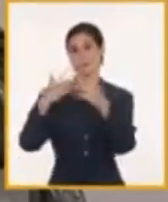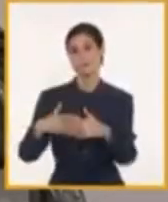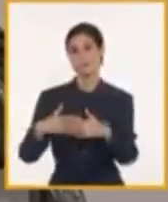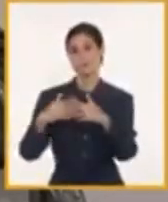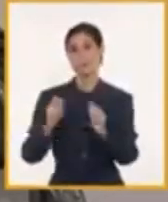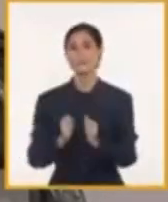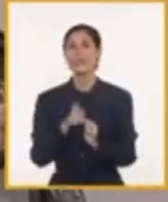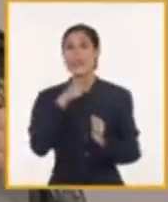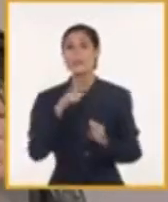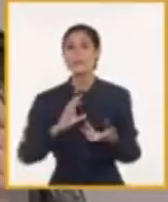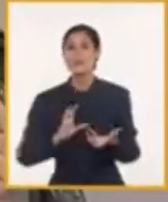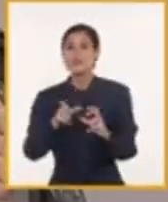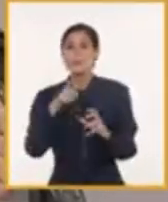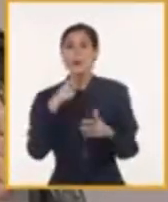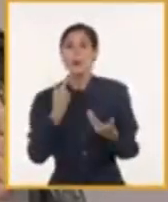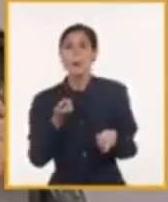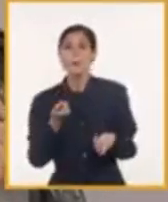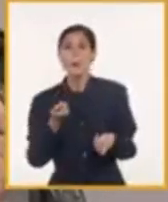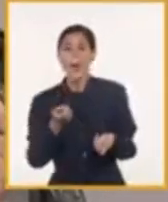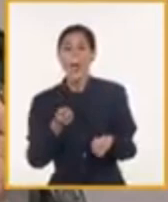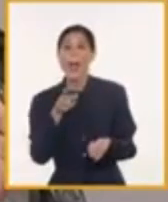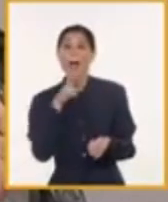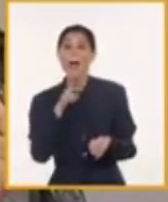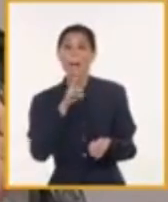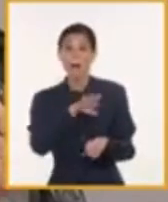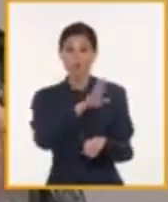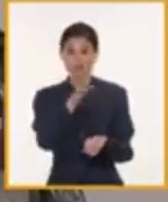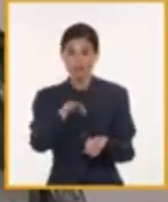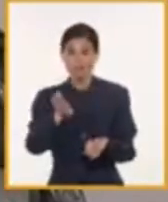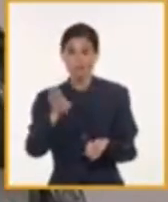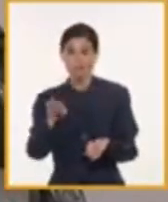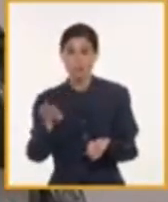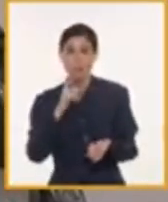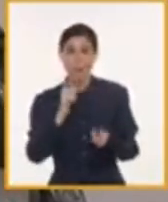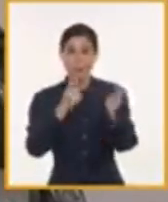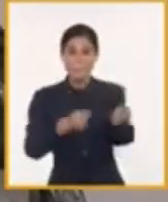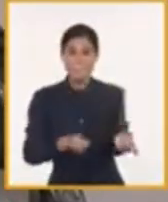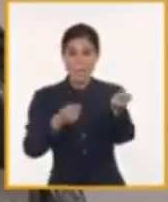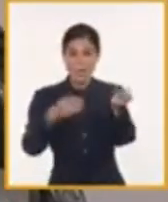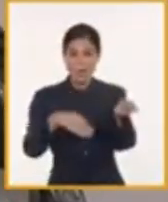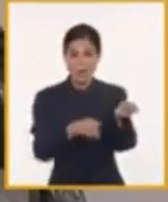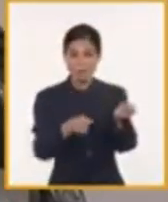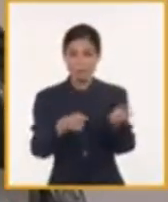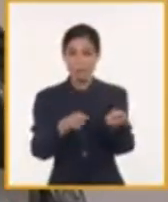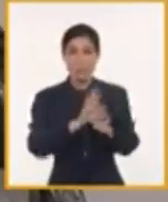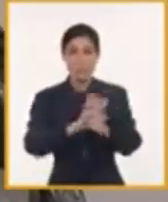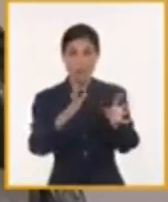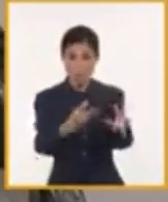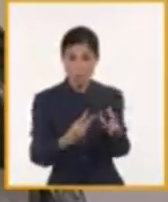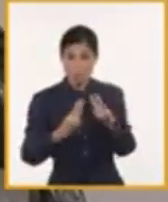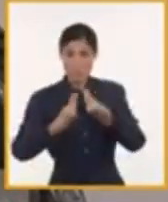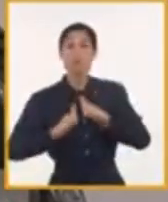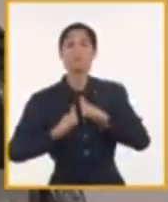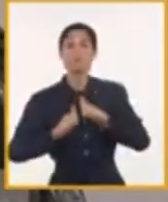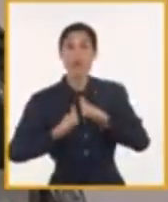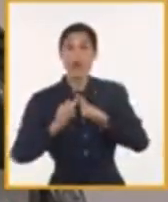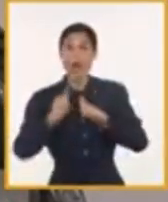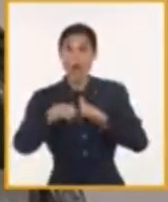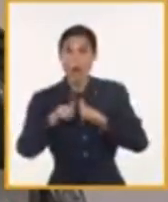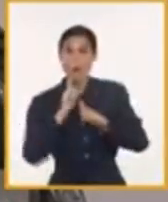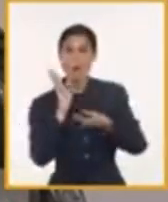del alevín hasta la presa y, por supuesto, cuando alcanzan la talla comercial, la captura, la pesca que hay que